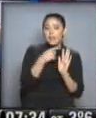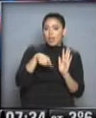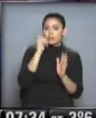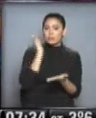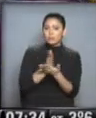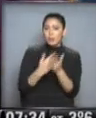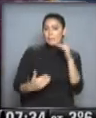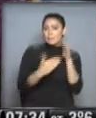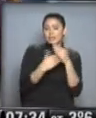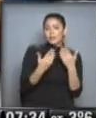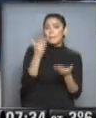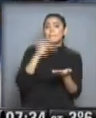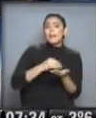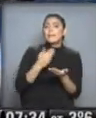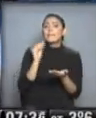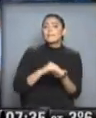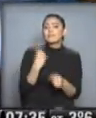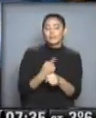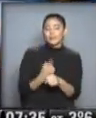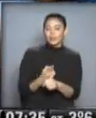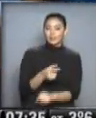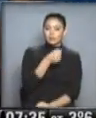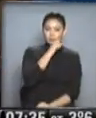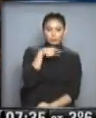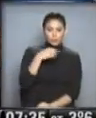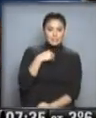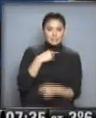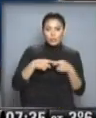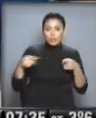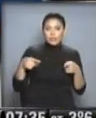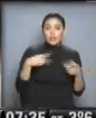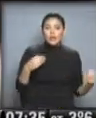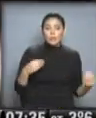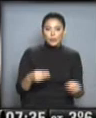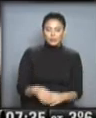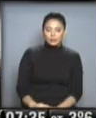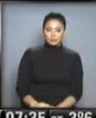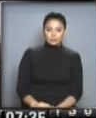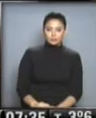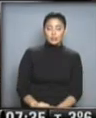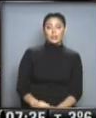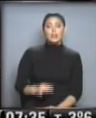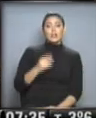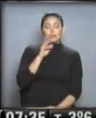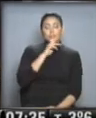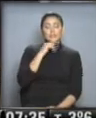juzgados era la máxima, así que más no puedo pedir. ¿Cómo viviste este tiempo, este último tiempo? Y